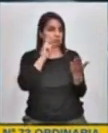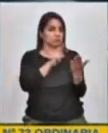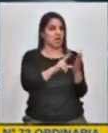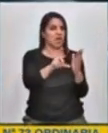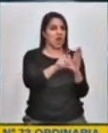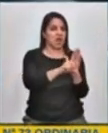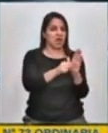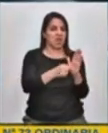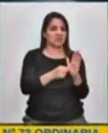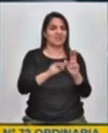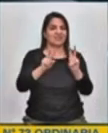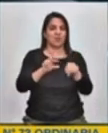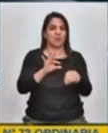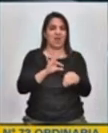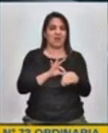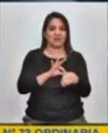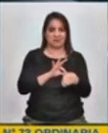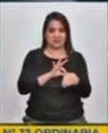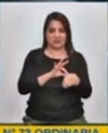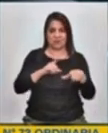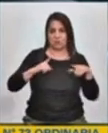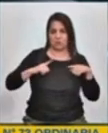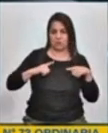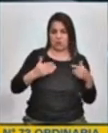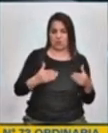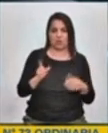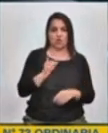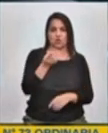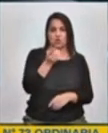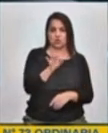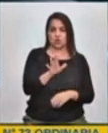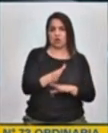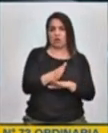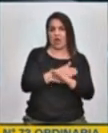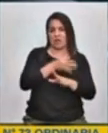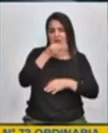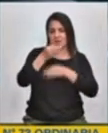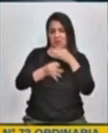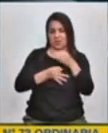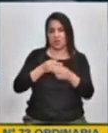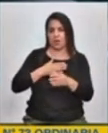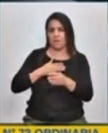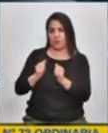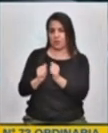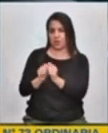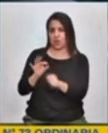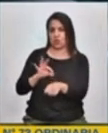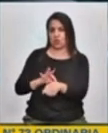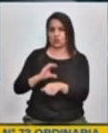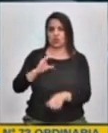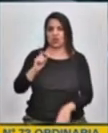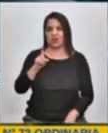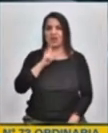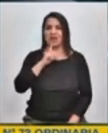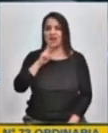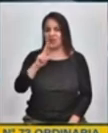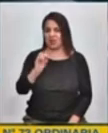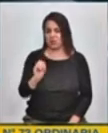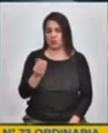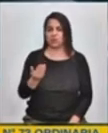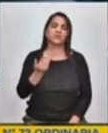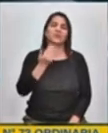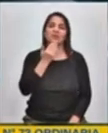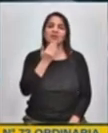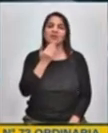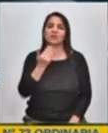de licencias médicas, no solo está presente lo que acaba de escribir también mi colega y doctor Juan Luis Castro, sino que